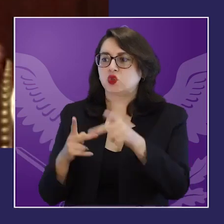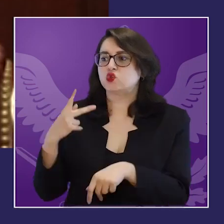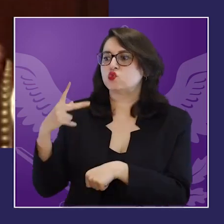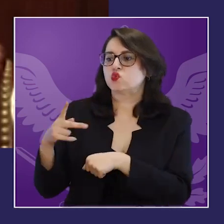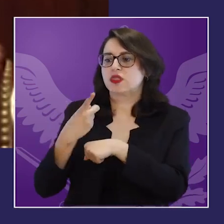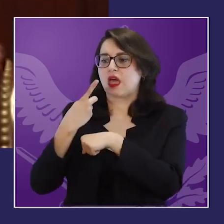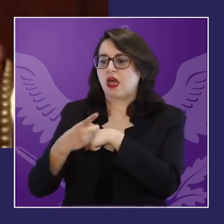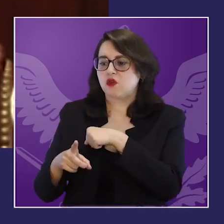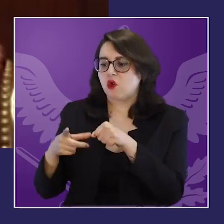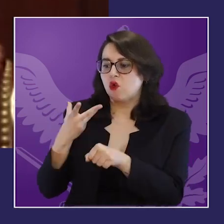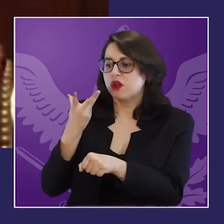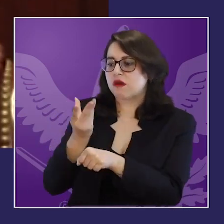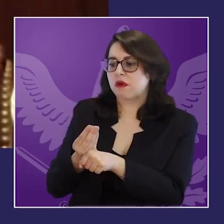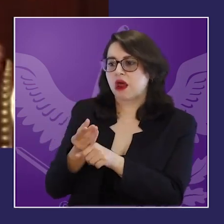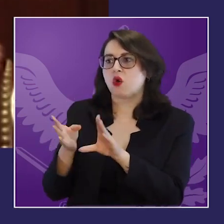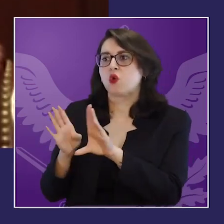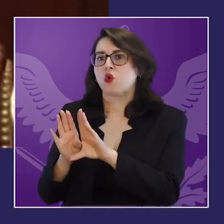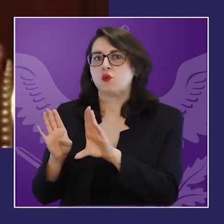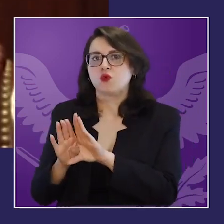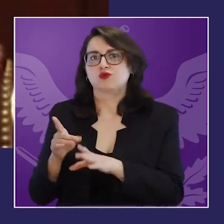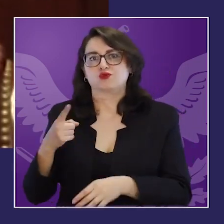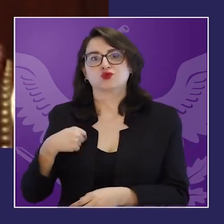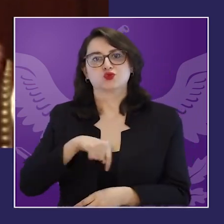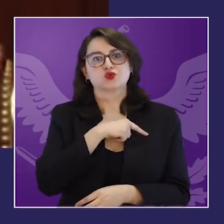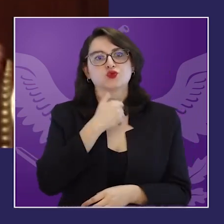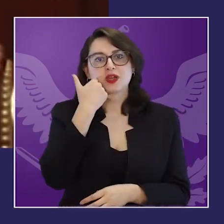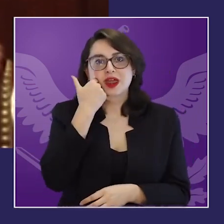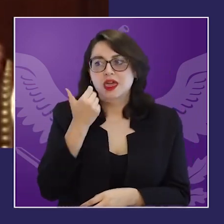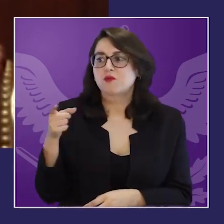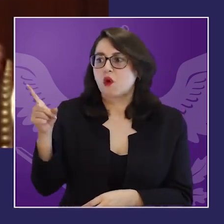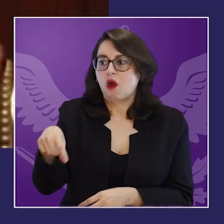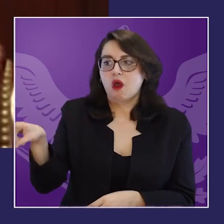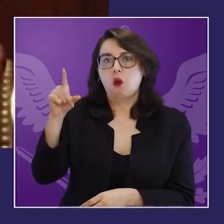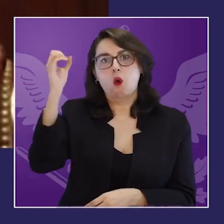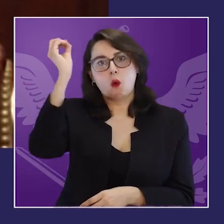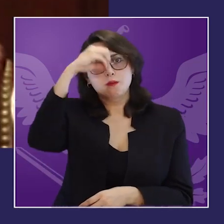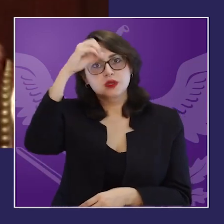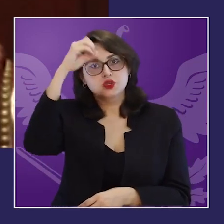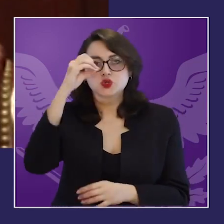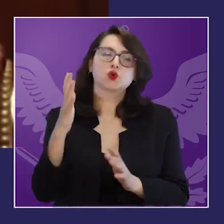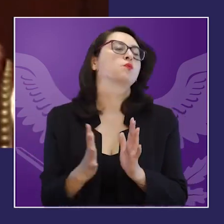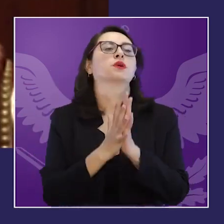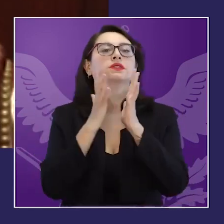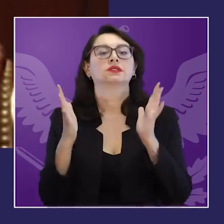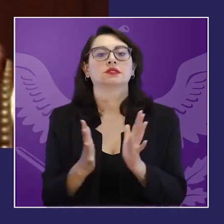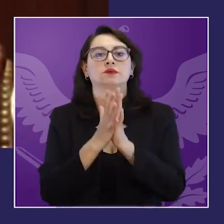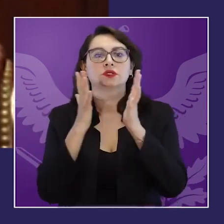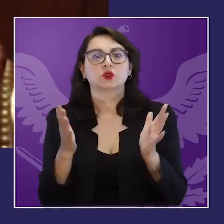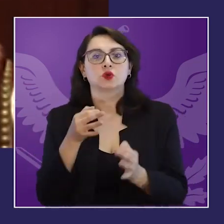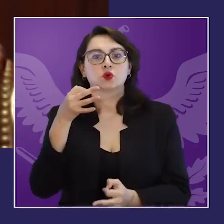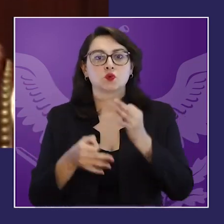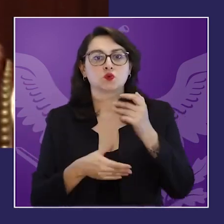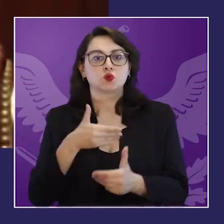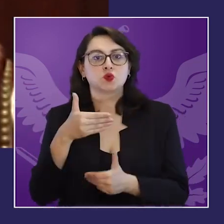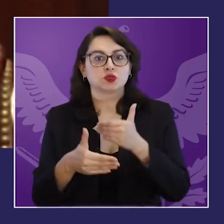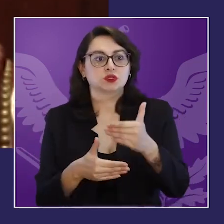las víctimas, preguntarle a esa familia qué es para usted reparador. Eso se hace en justicia transicional, peleamos por la participación